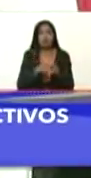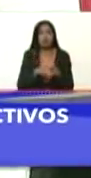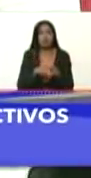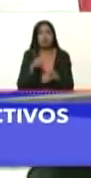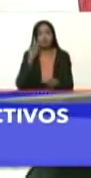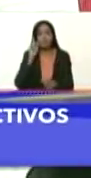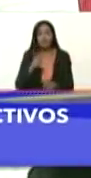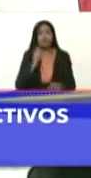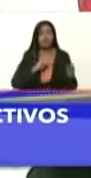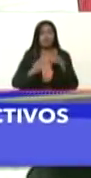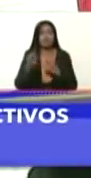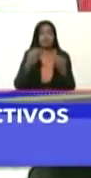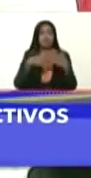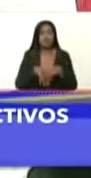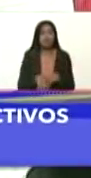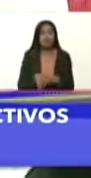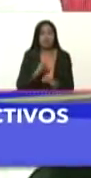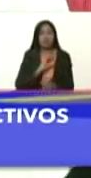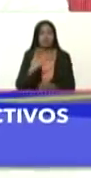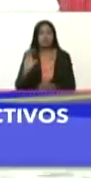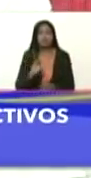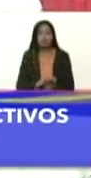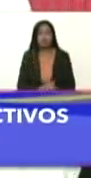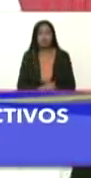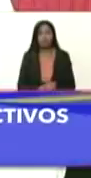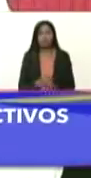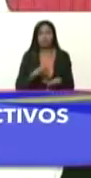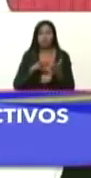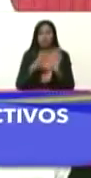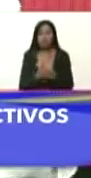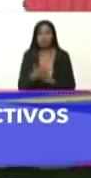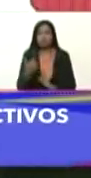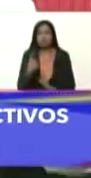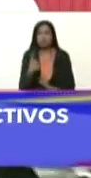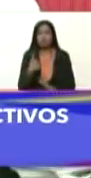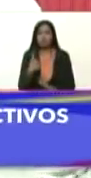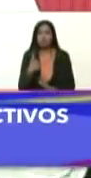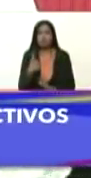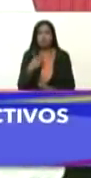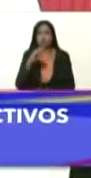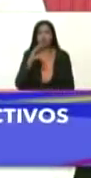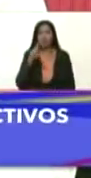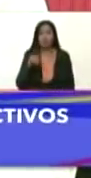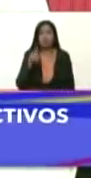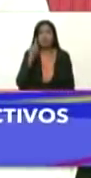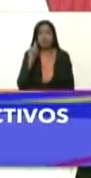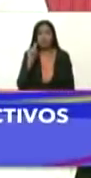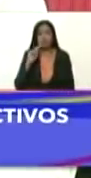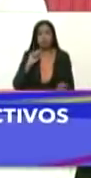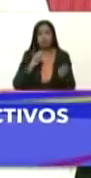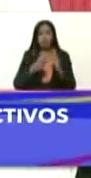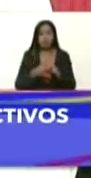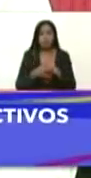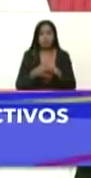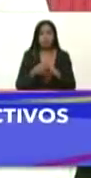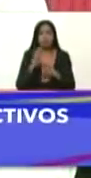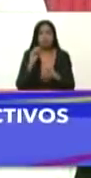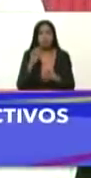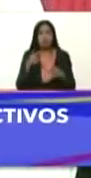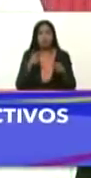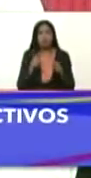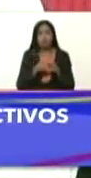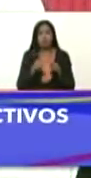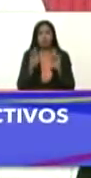de la defensa integral de la nación. Por eso el CPT se nos convierte, lo hablábamos ayer que